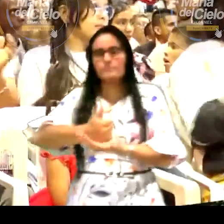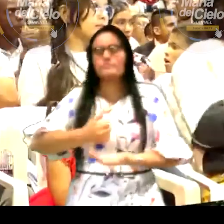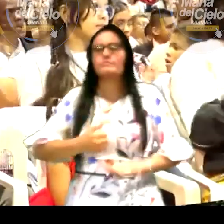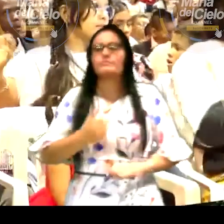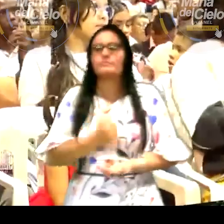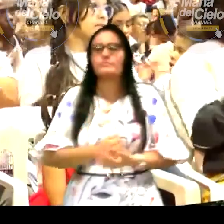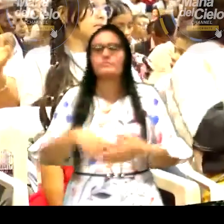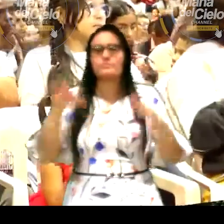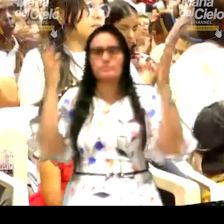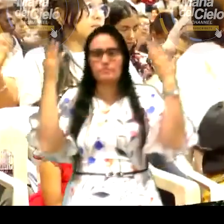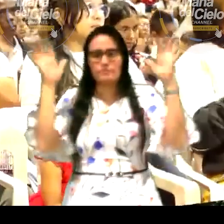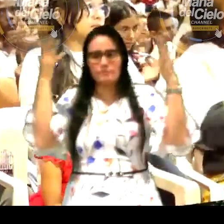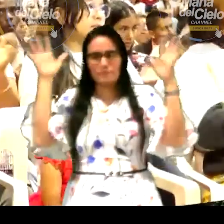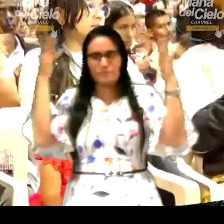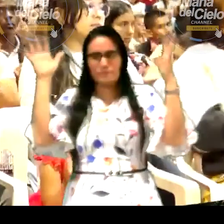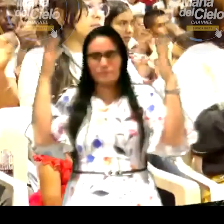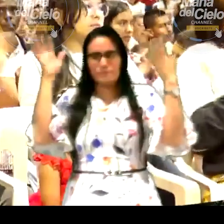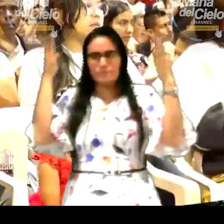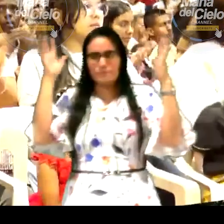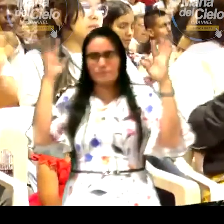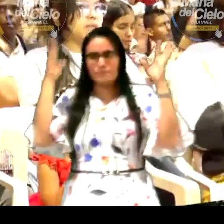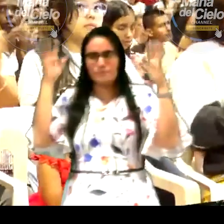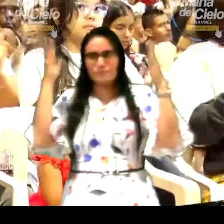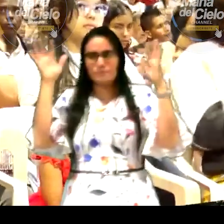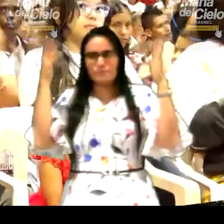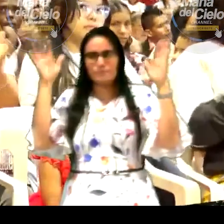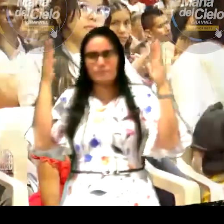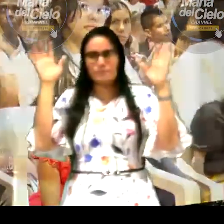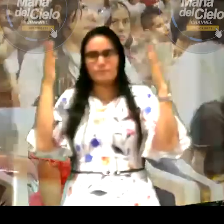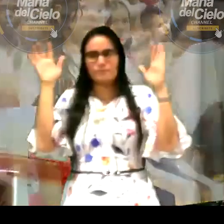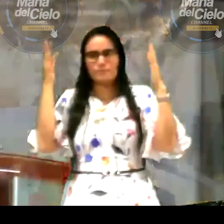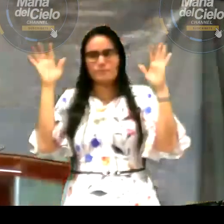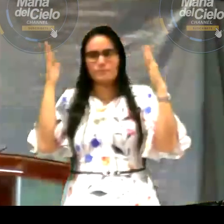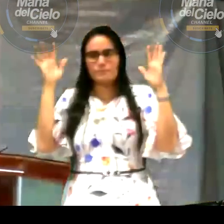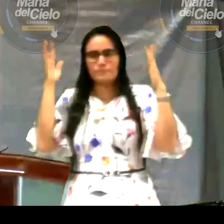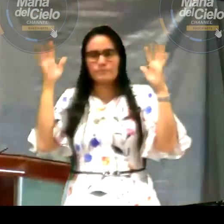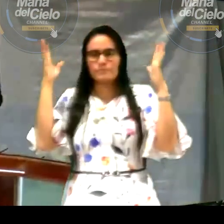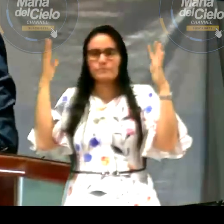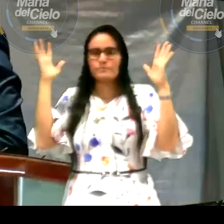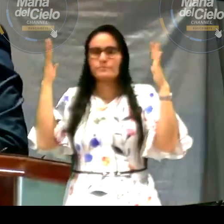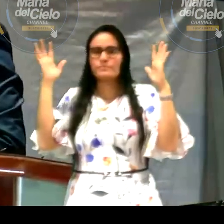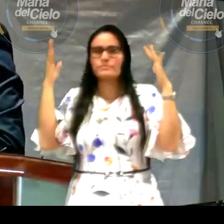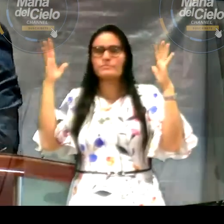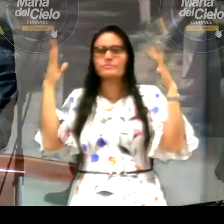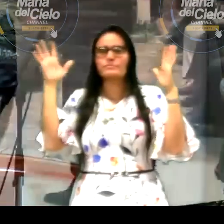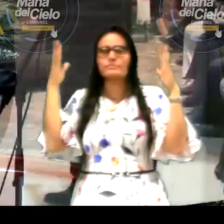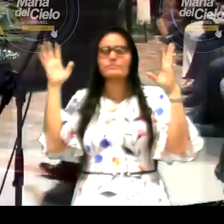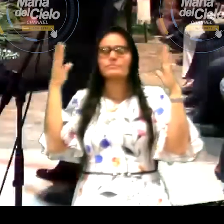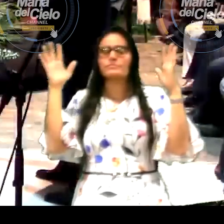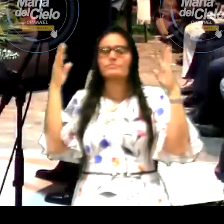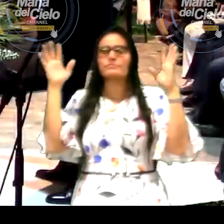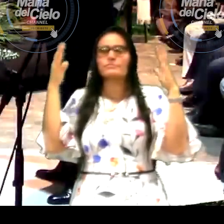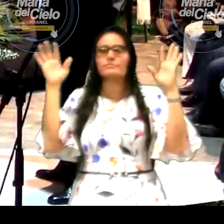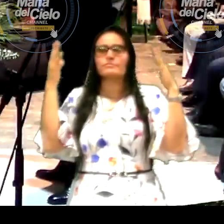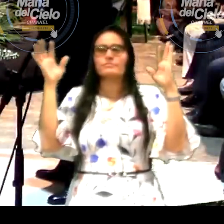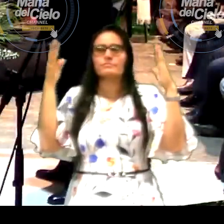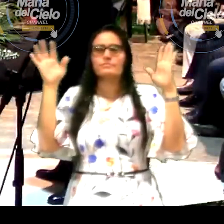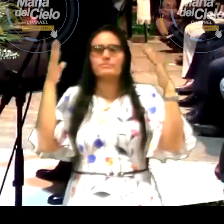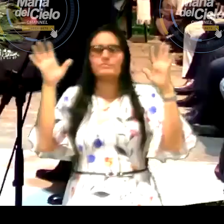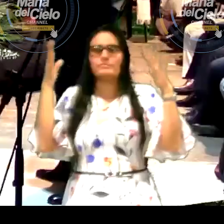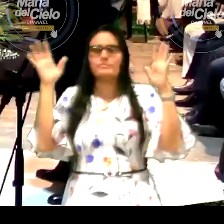ese aplauso fuerte al Señor. Mire, Jesús llegó. Aleluya.